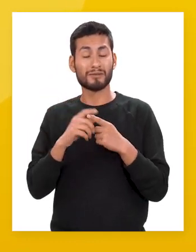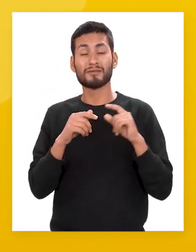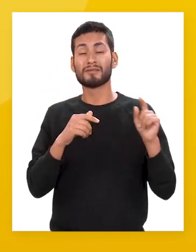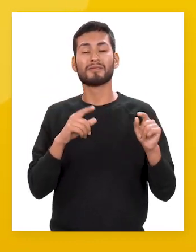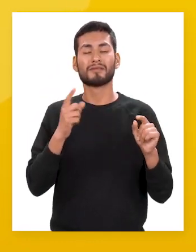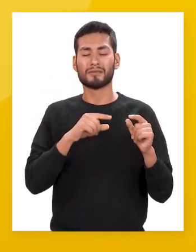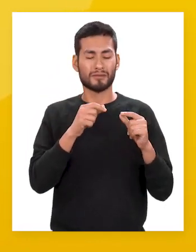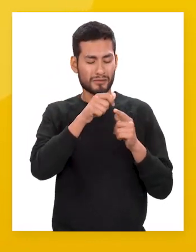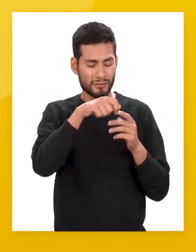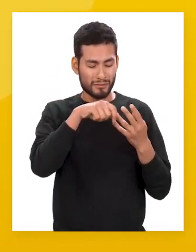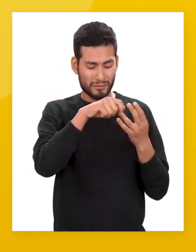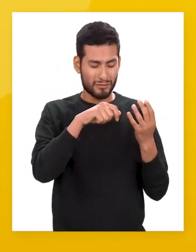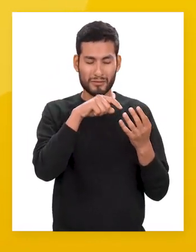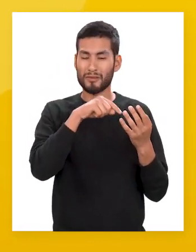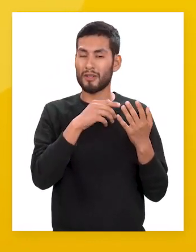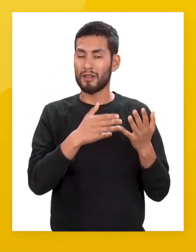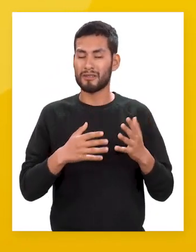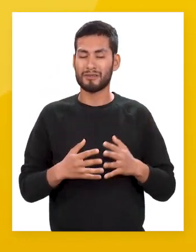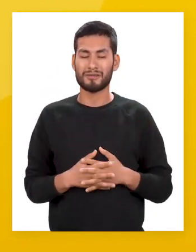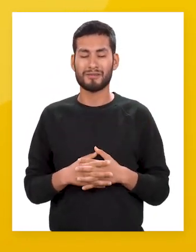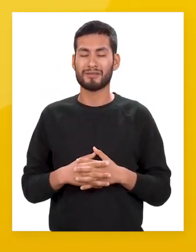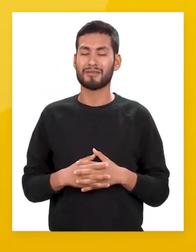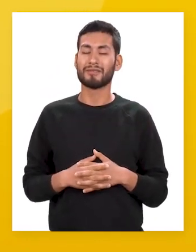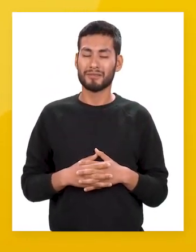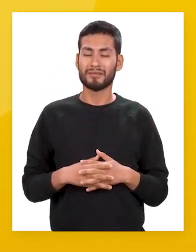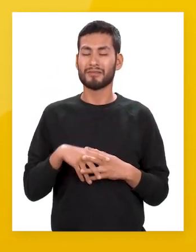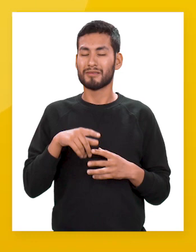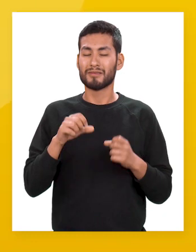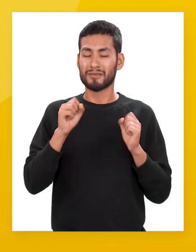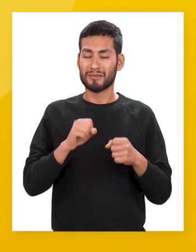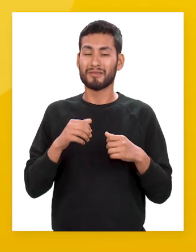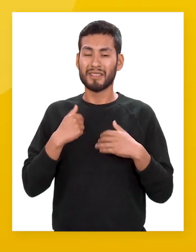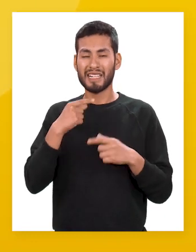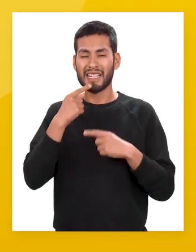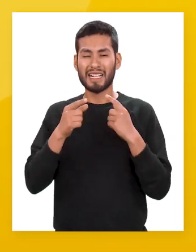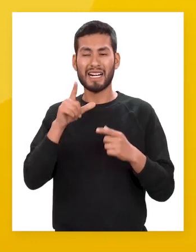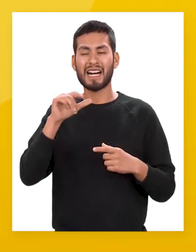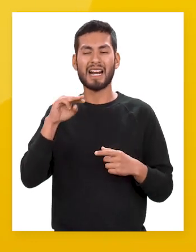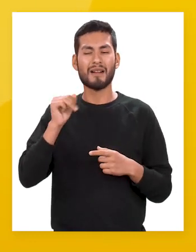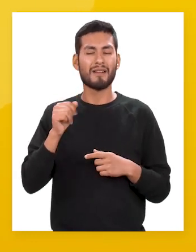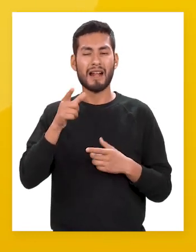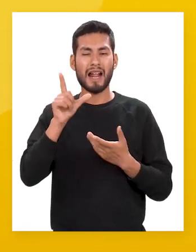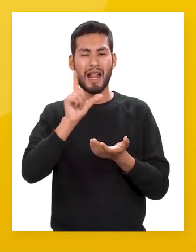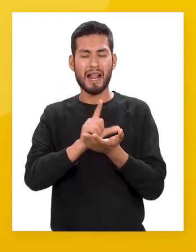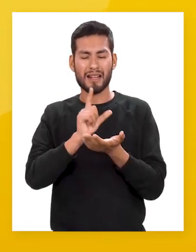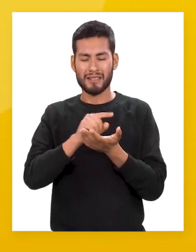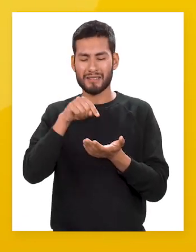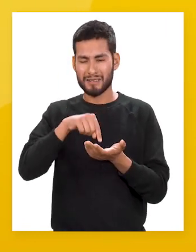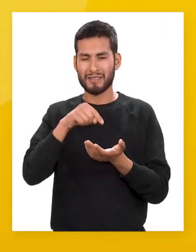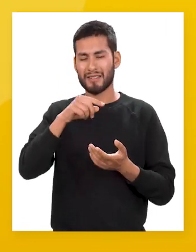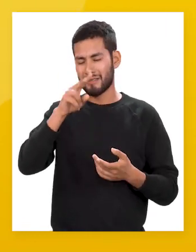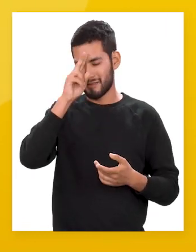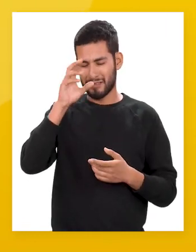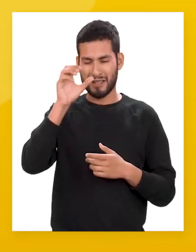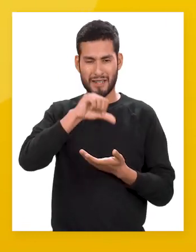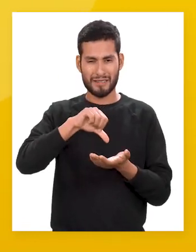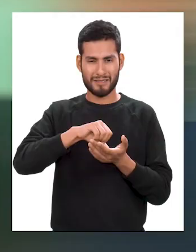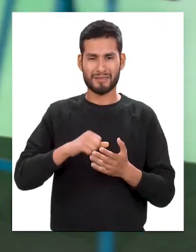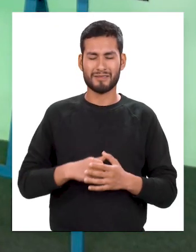un objeto que se usa para limar cosas. Incluso hubiésemos podido referirnos a Lima, la capital del Perú.